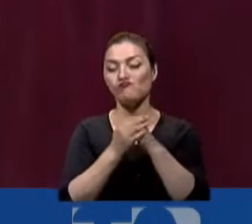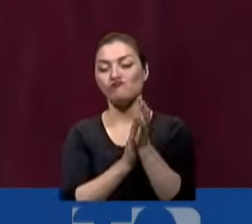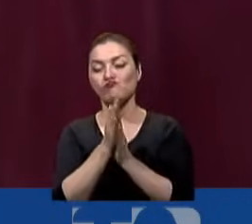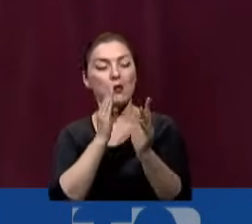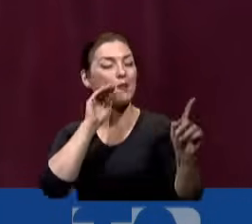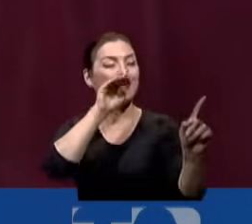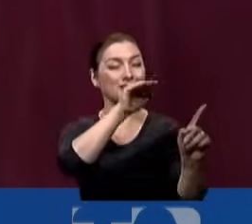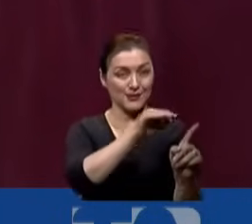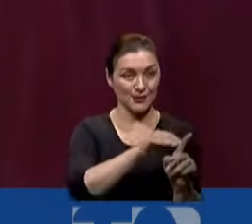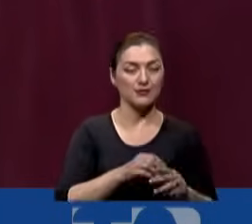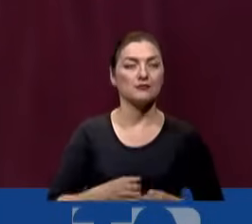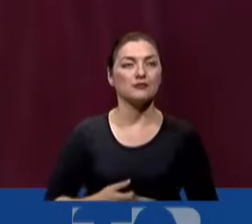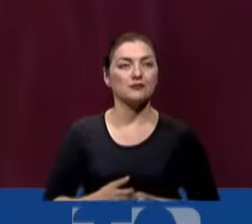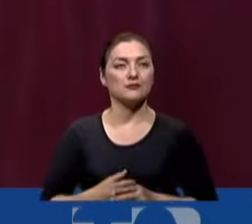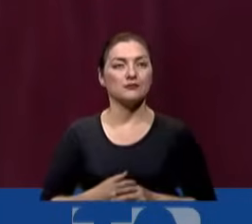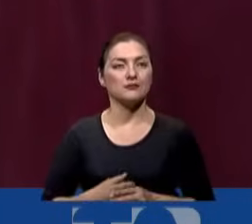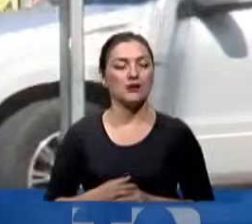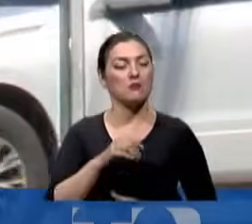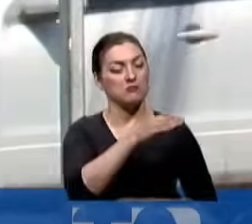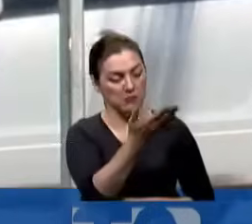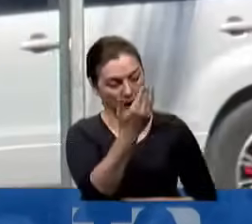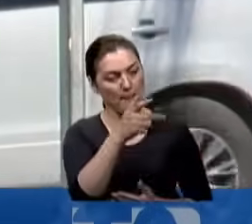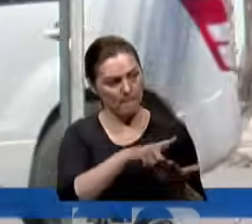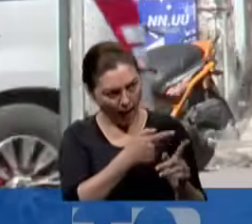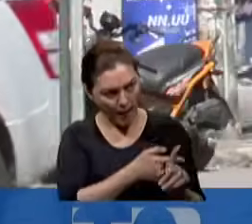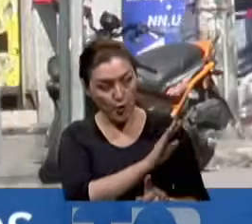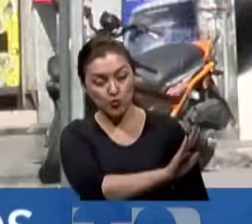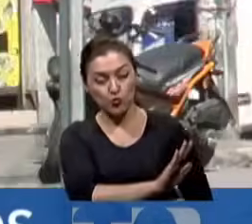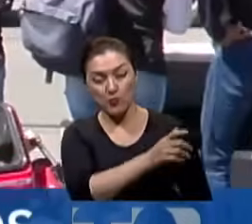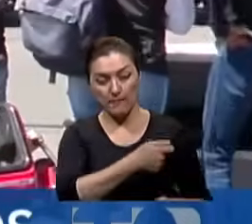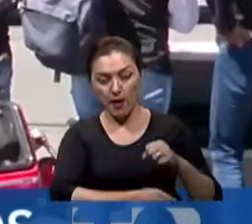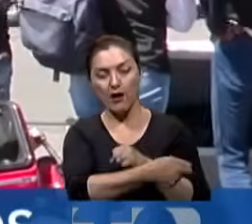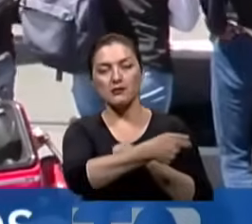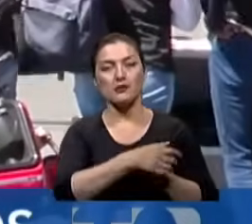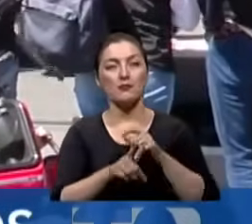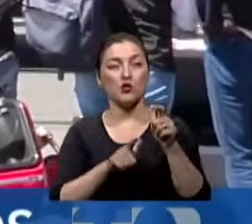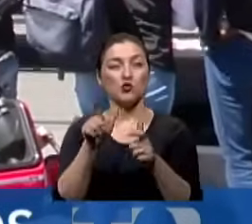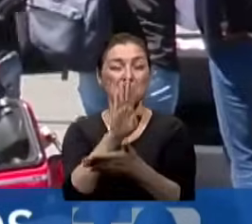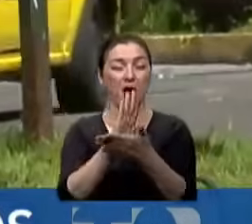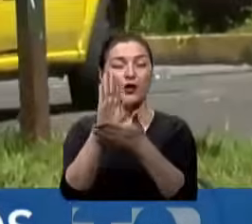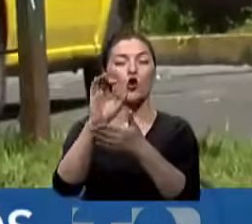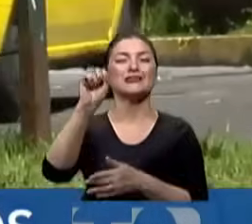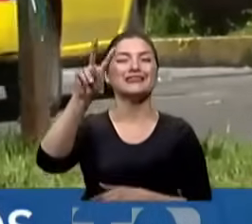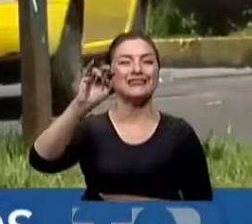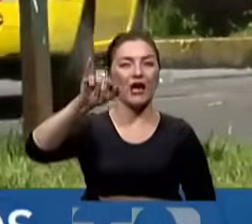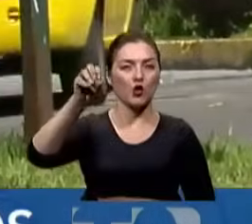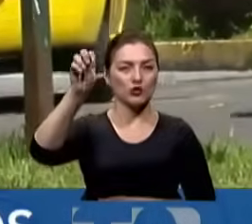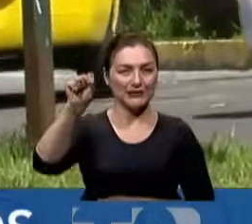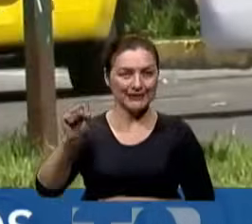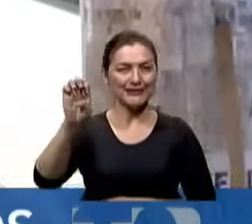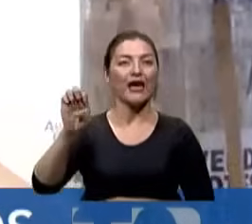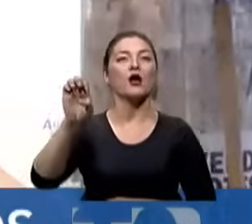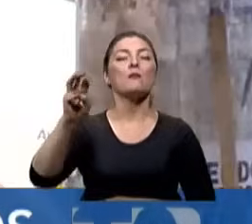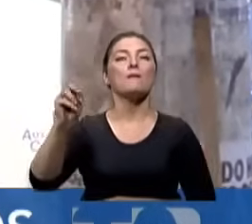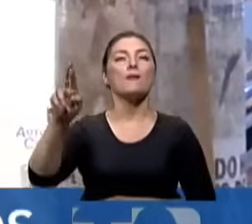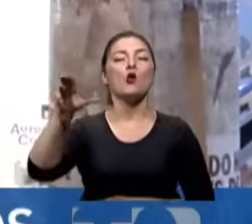envían el tipo de mensajes de extorsionándoles. Los comerciantes de San José de Morán aseguran que están preocupados por los niveles de